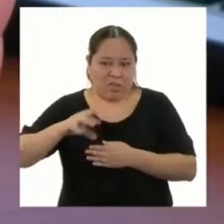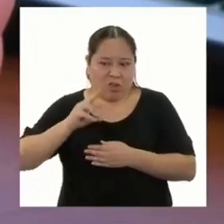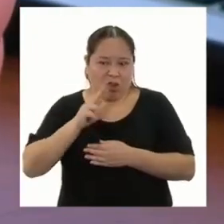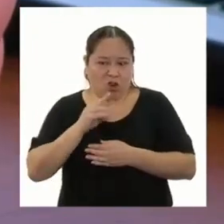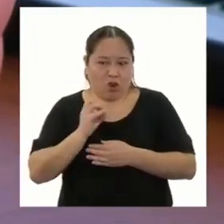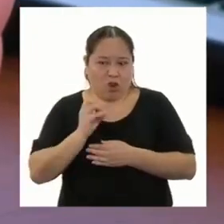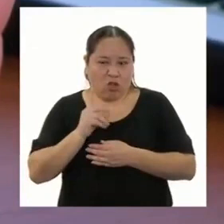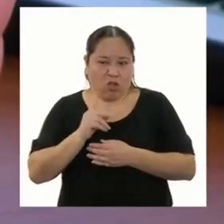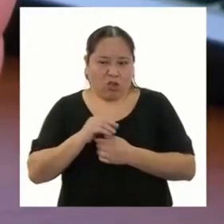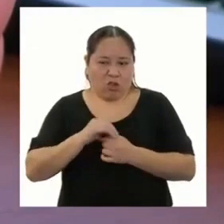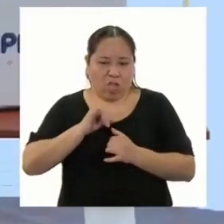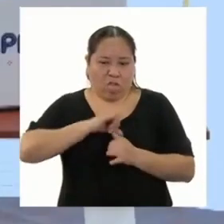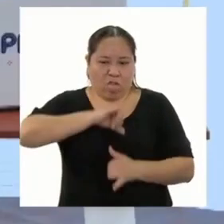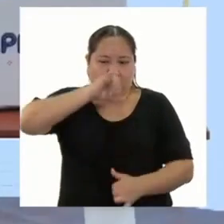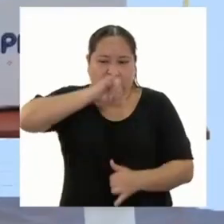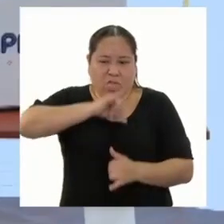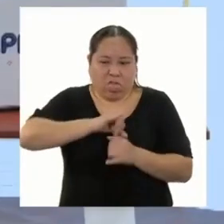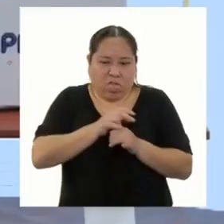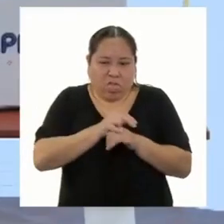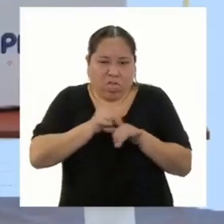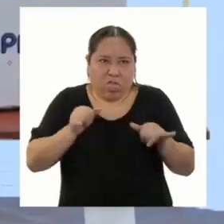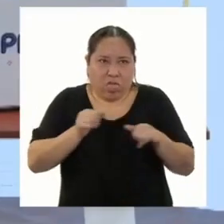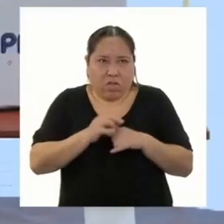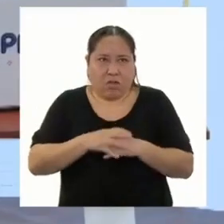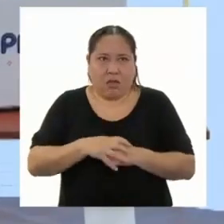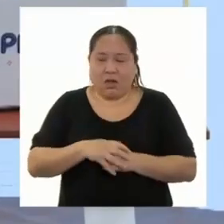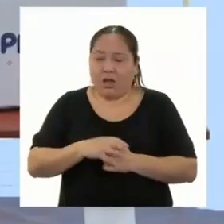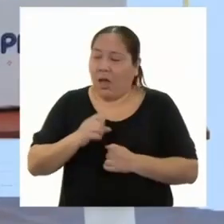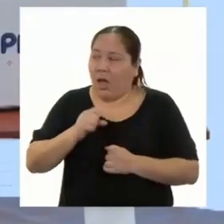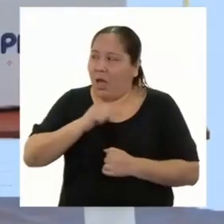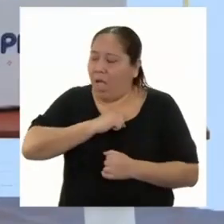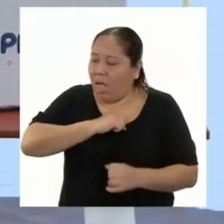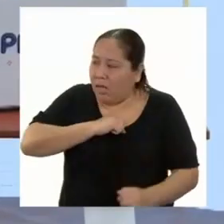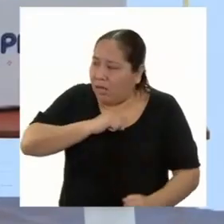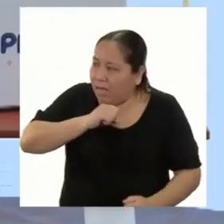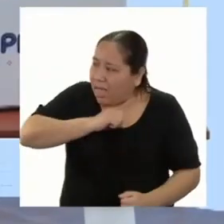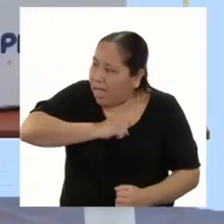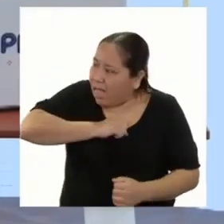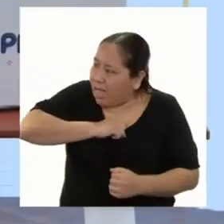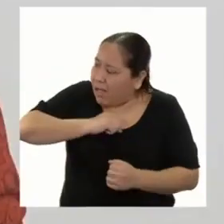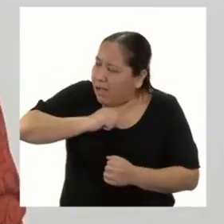todos deformes.